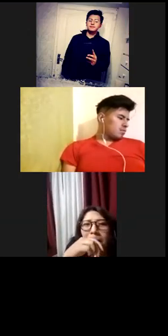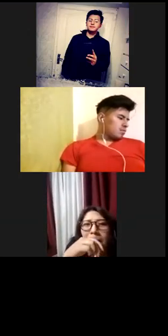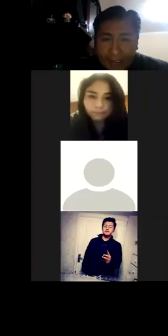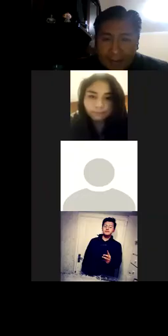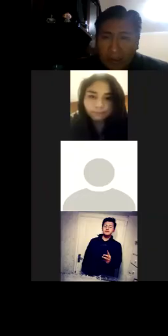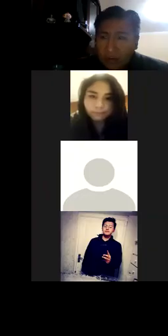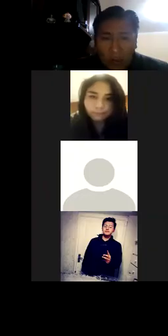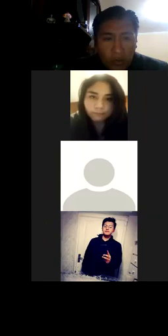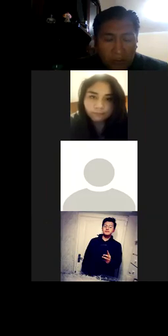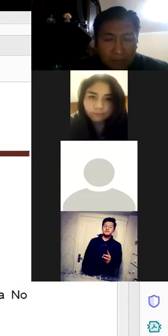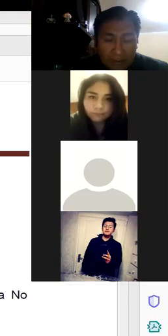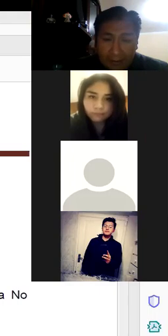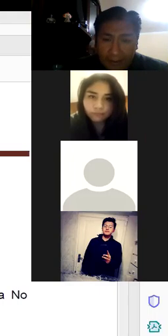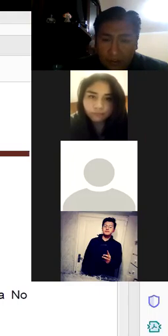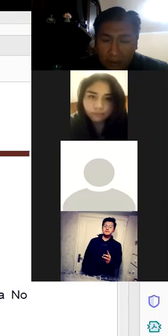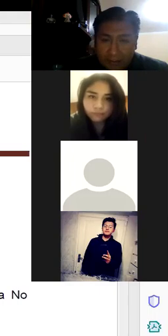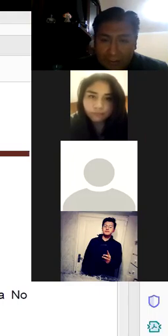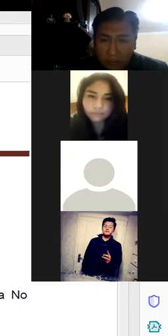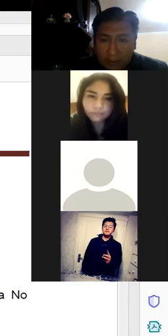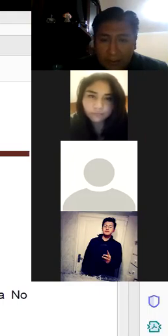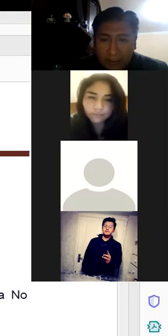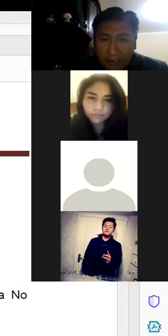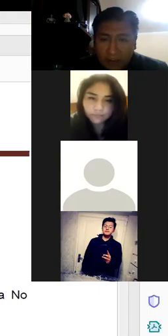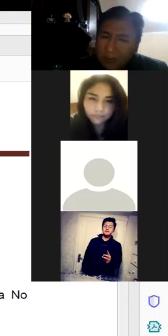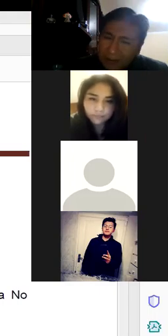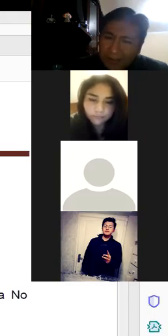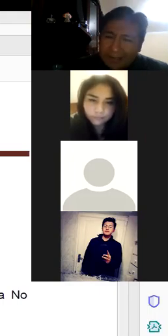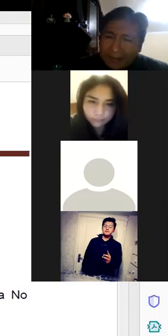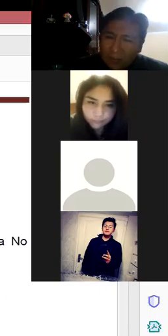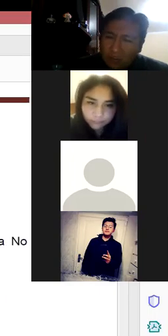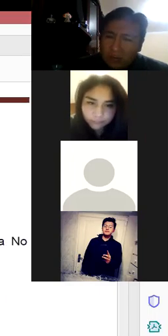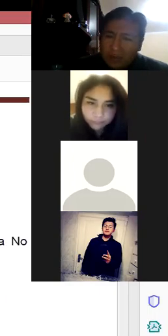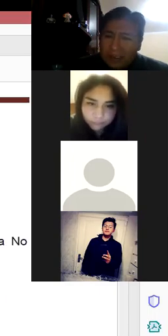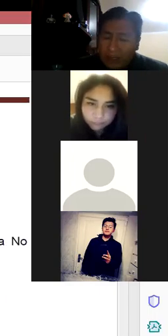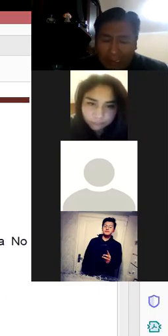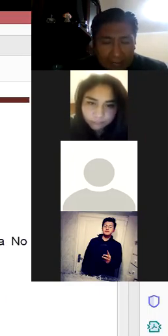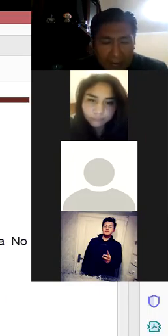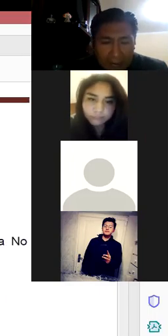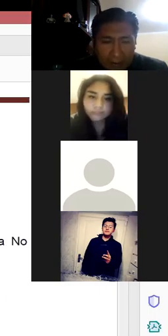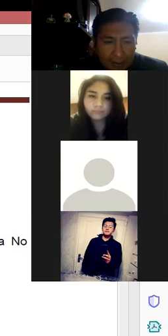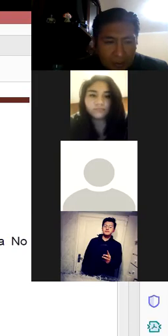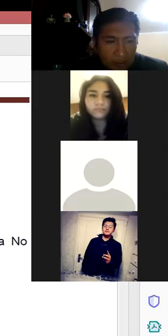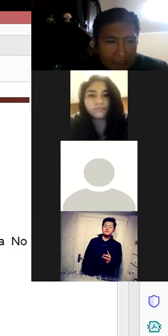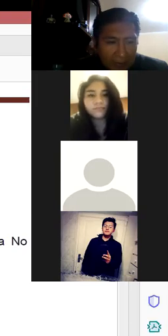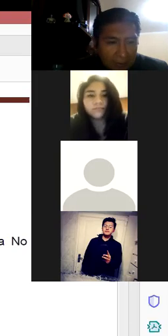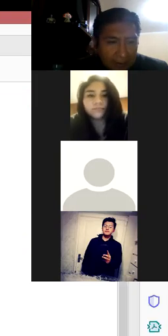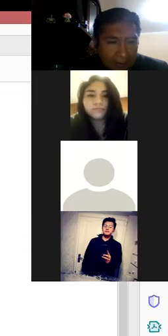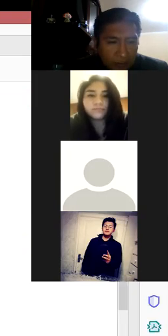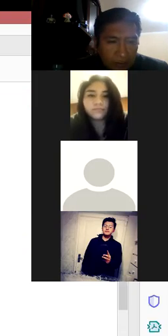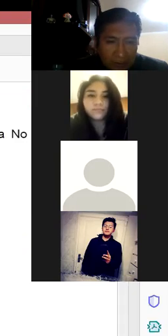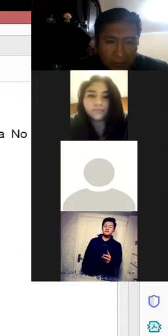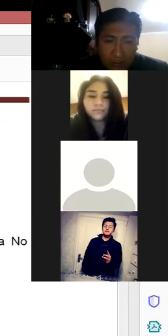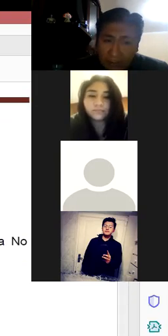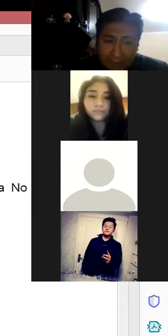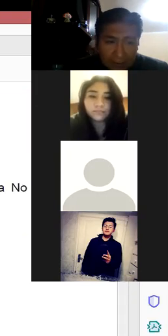el ejercicio nado la número 1 el tema de contraste seguros intermediarios vamos a ver seguros de tipo de 9 si son dos casos el